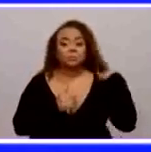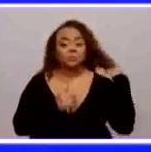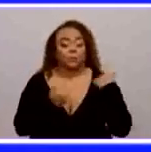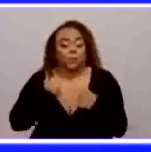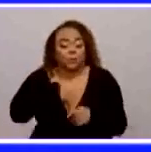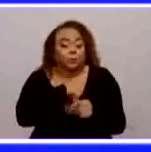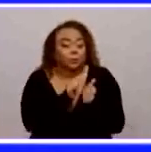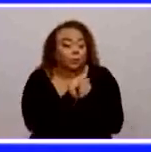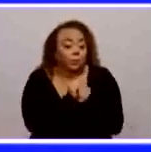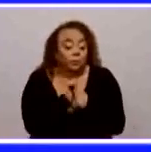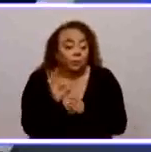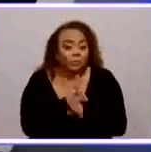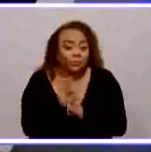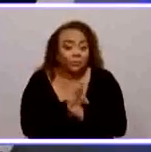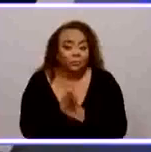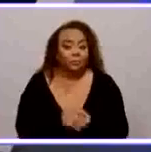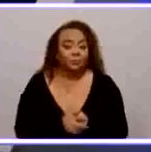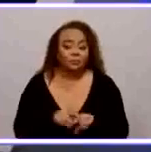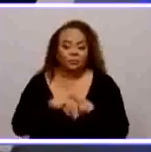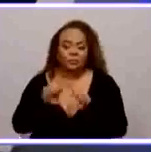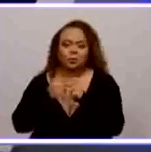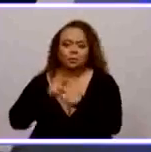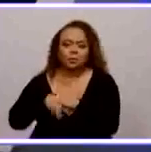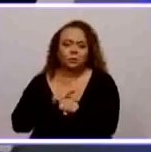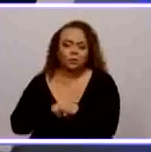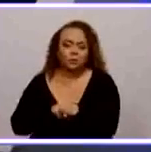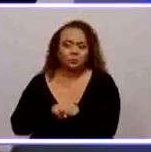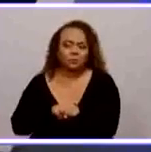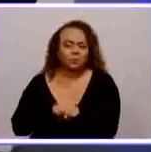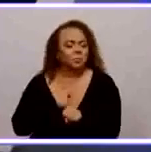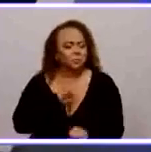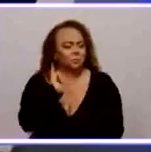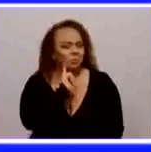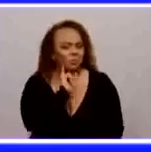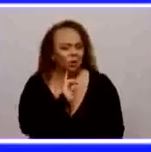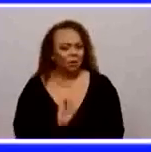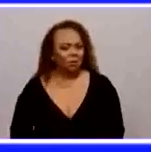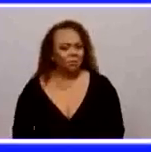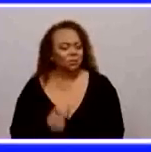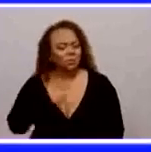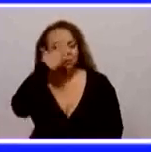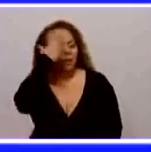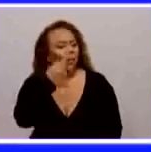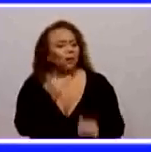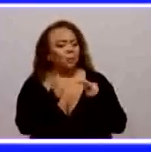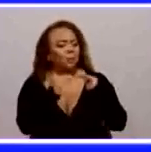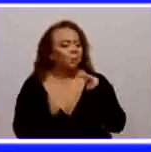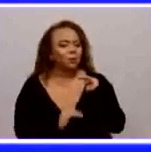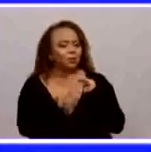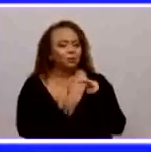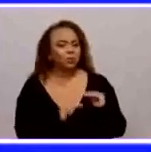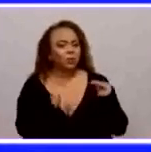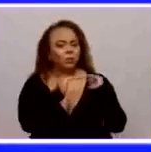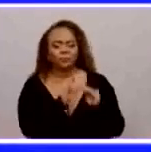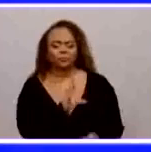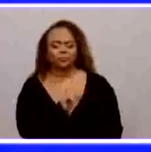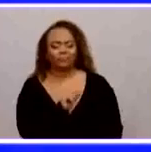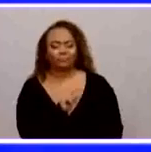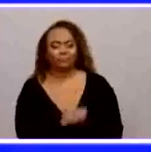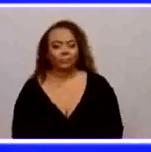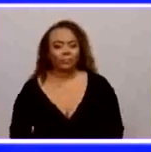nuestro campeonato le va a servir. ¿Pero a la selección? A nuestro. Yo creo que también. Yo no creo que Joel Campbell vaya a bajar su nivel.